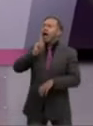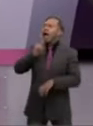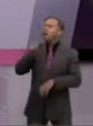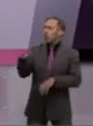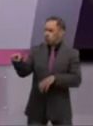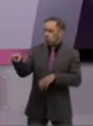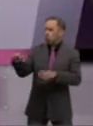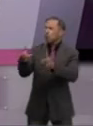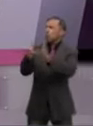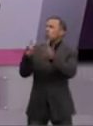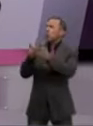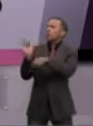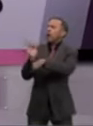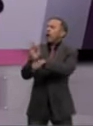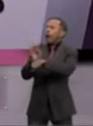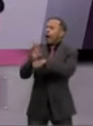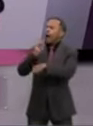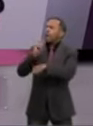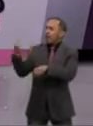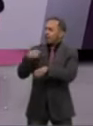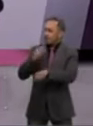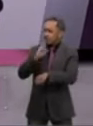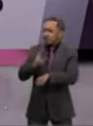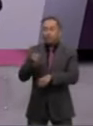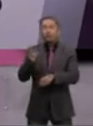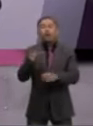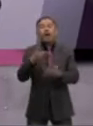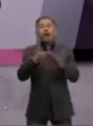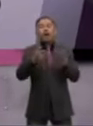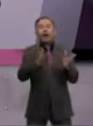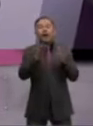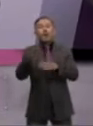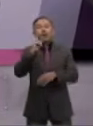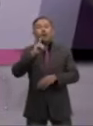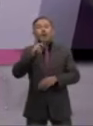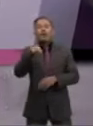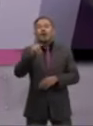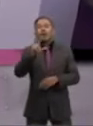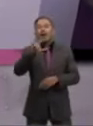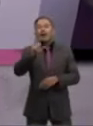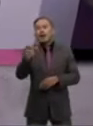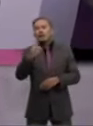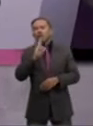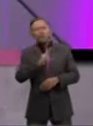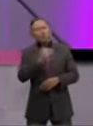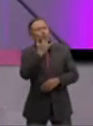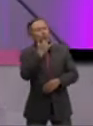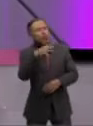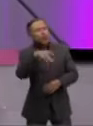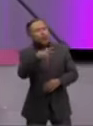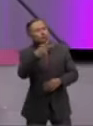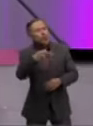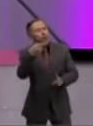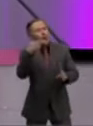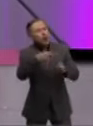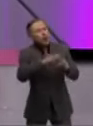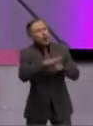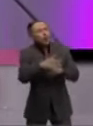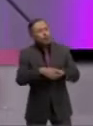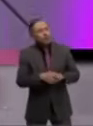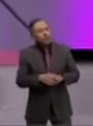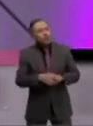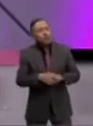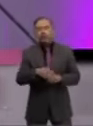grupos. Gracias. Le toca a Natalia responder ahorita. Perdón, claro. ¿Cuál es la pregunta específica que quieres que te responda? Sí,